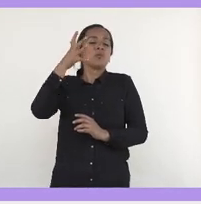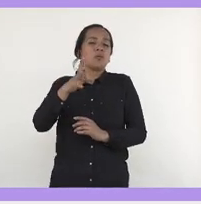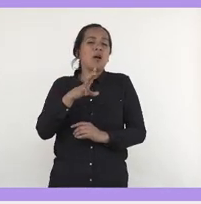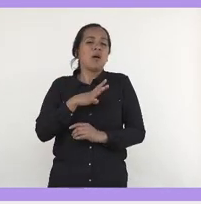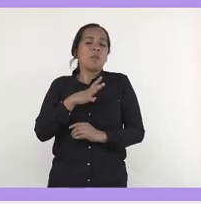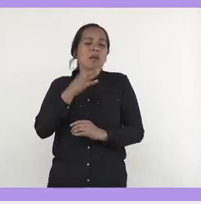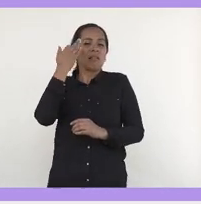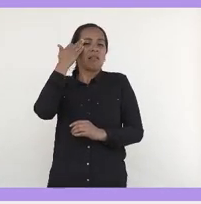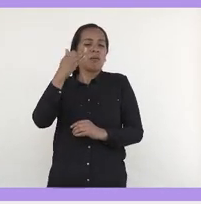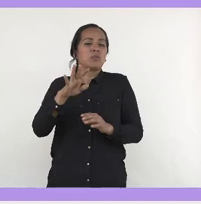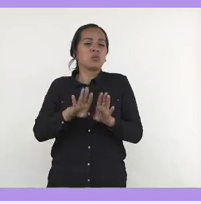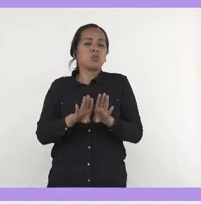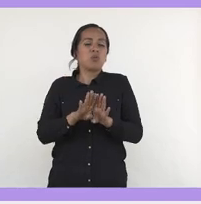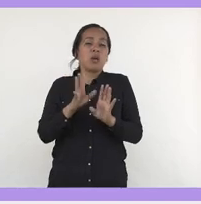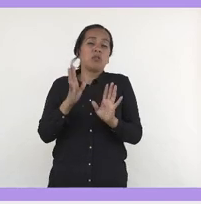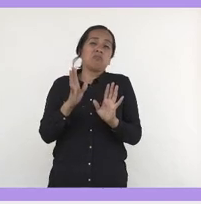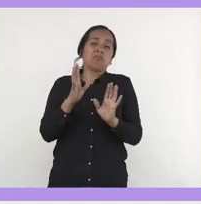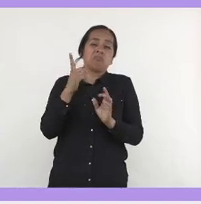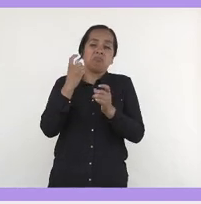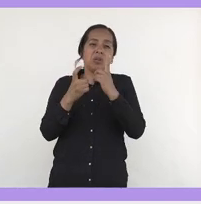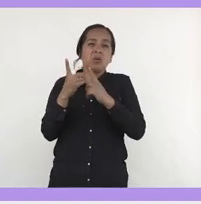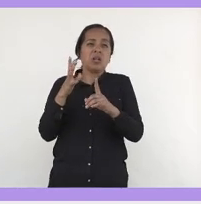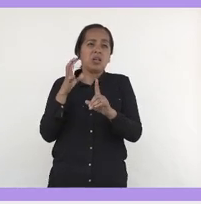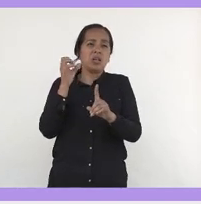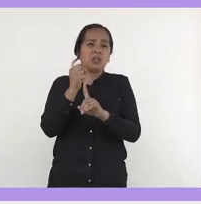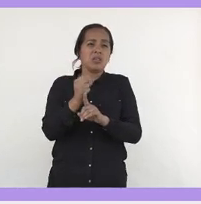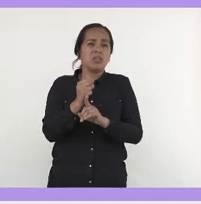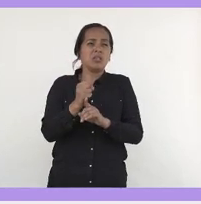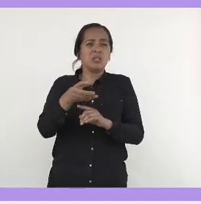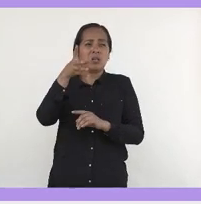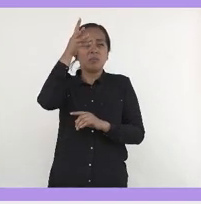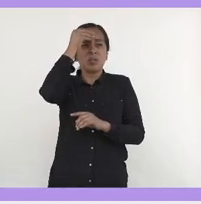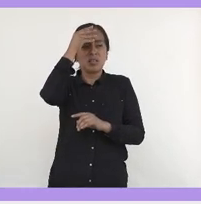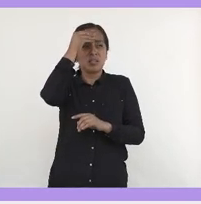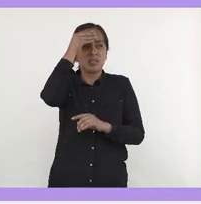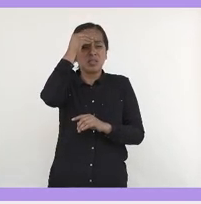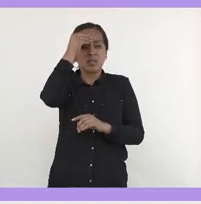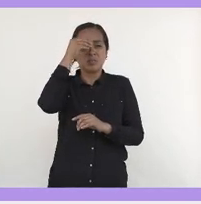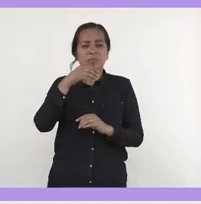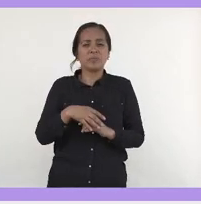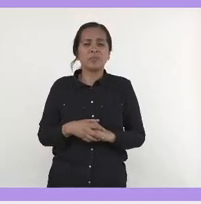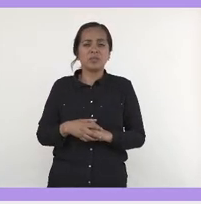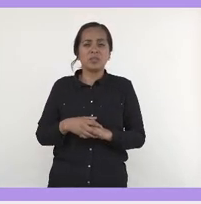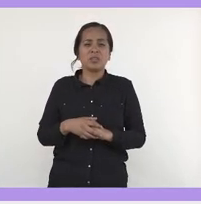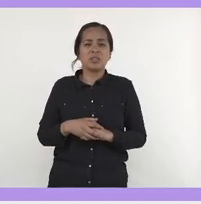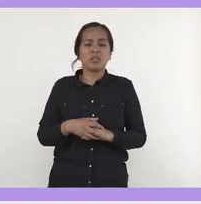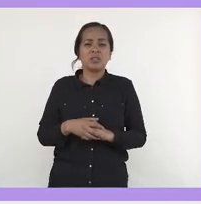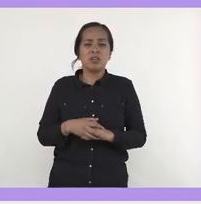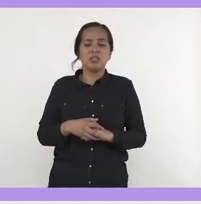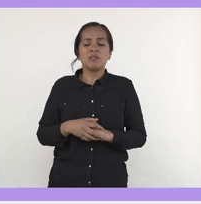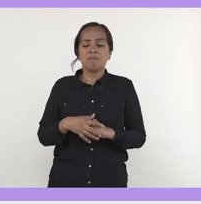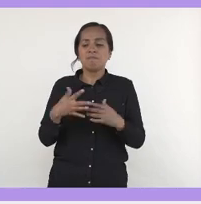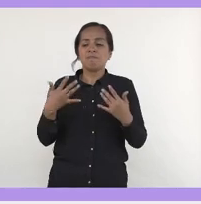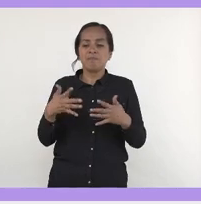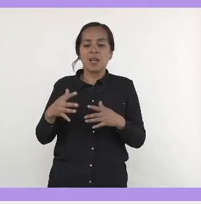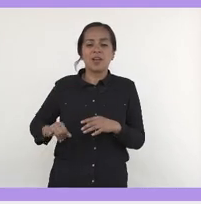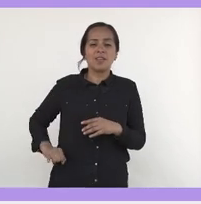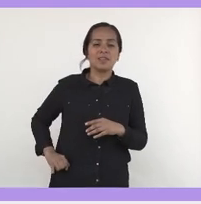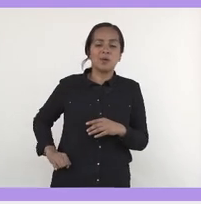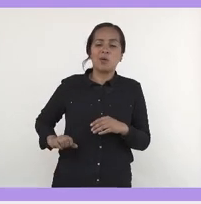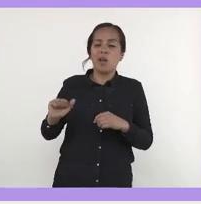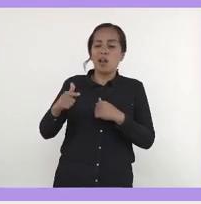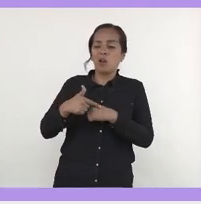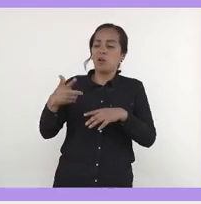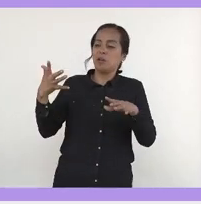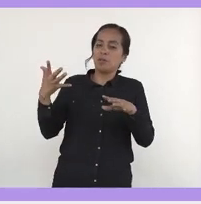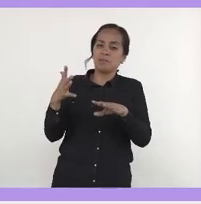de A lo mejor mayor éxtasis y algunos momentos de de aprendizaje se viene Un verano interesante Un verano que va a cambiar